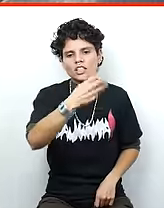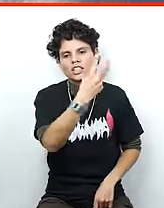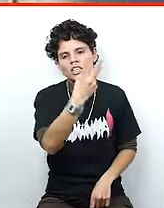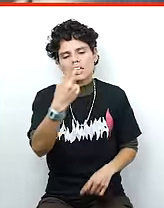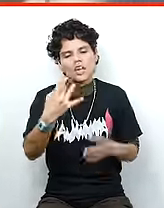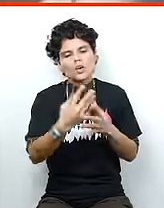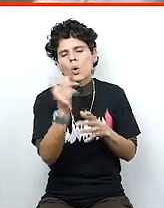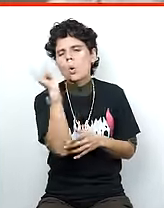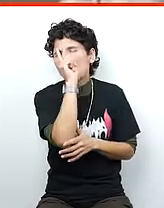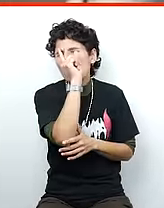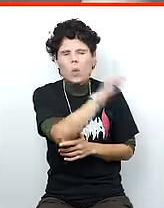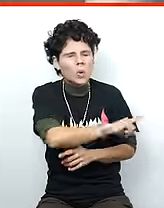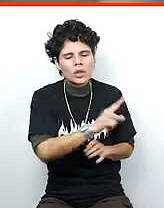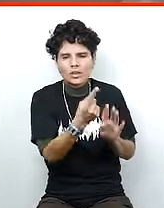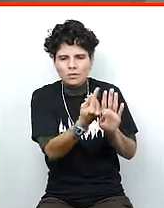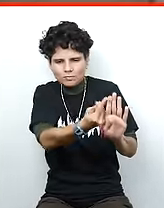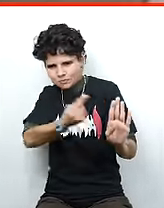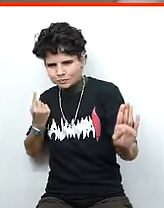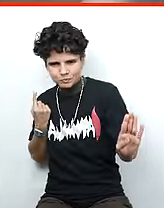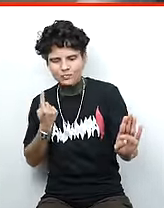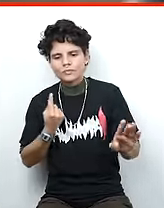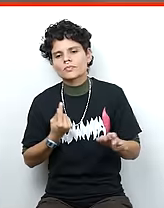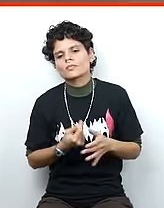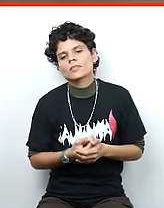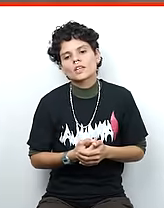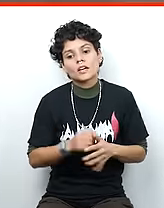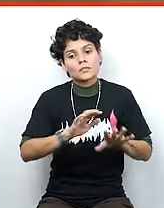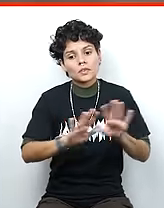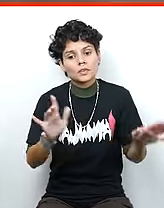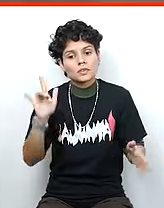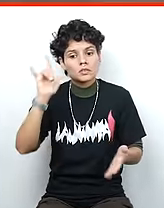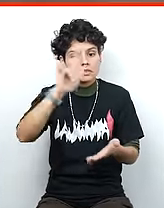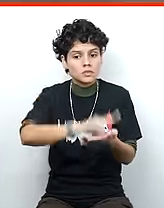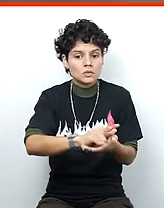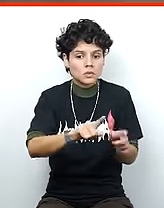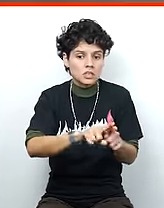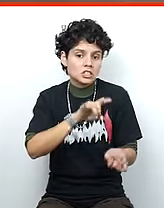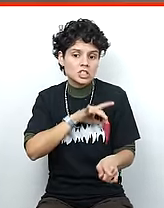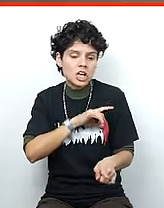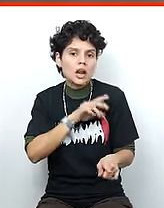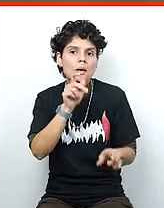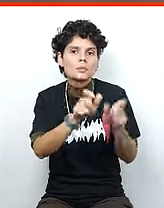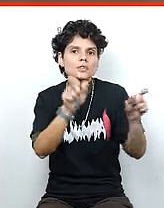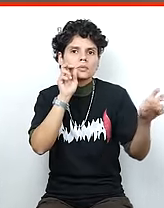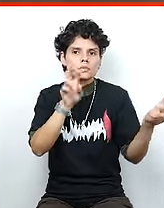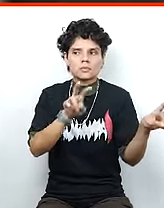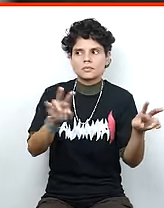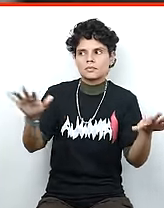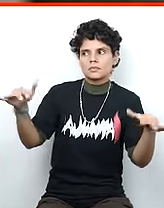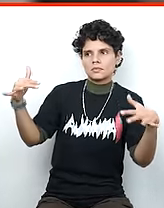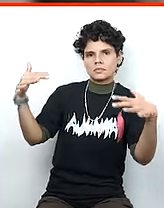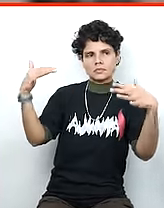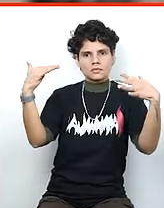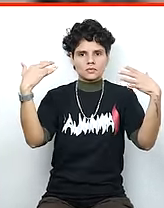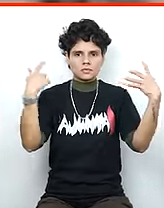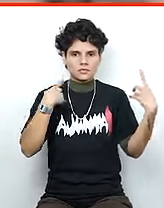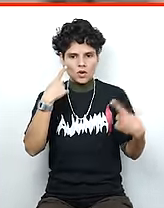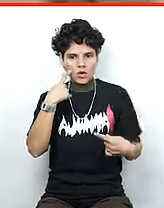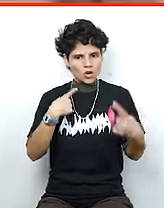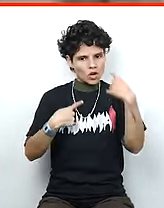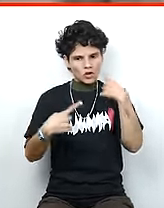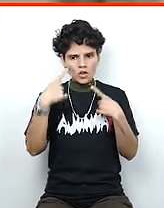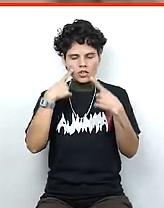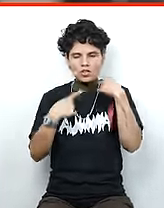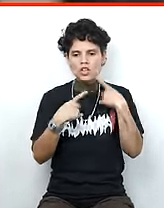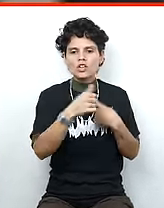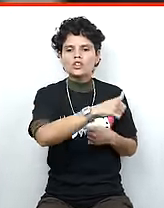Tío, en el último asiento me llevaron. Y lo peor es que después me vino en un avión de chileno, pues entonces la gente me empezó a reconocer y los pacos se paniquearon, pues